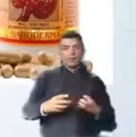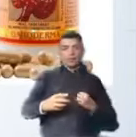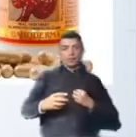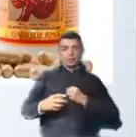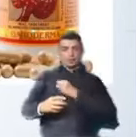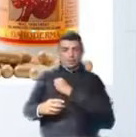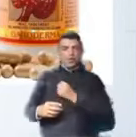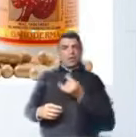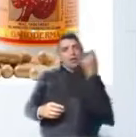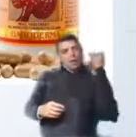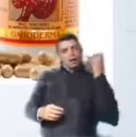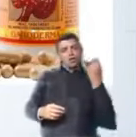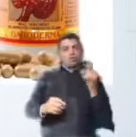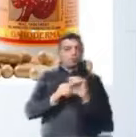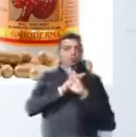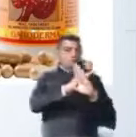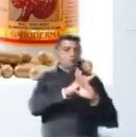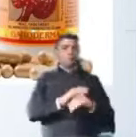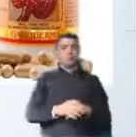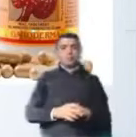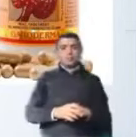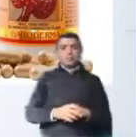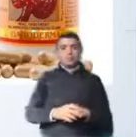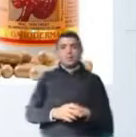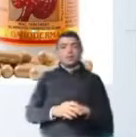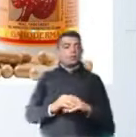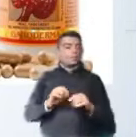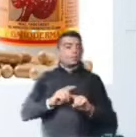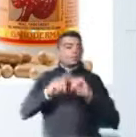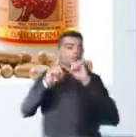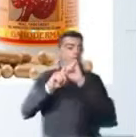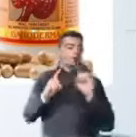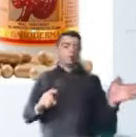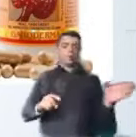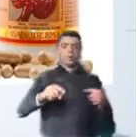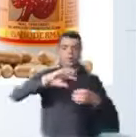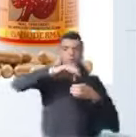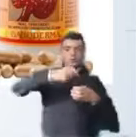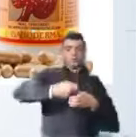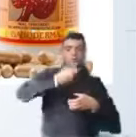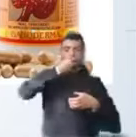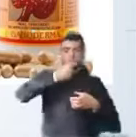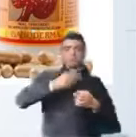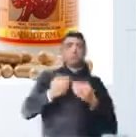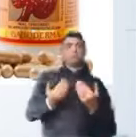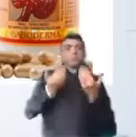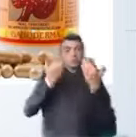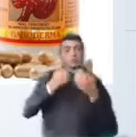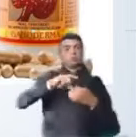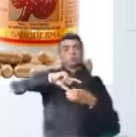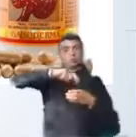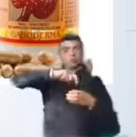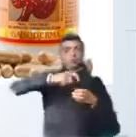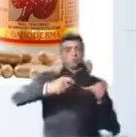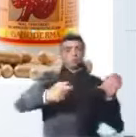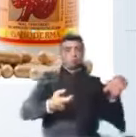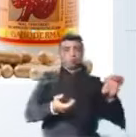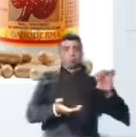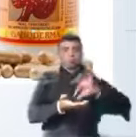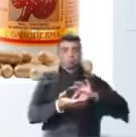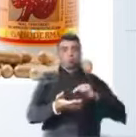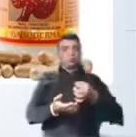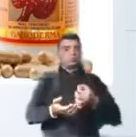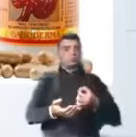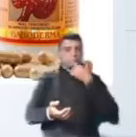neumonía. Sus diferentes presentaciones, cápsulas, definitivamente las cápsulas son las que tienen extracto puro y es las que tienen la